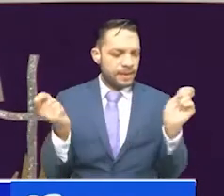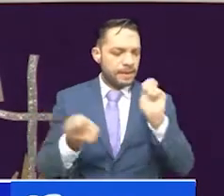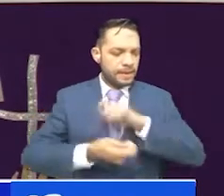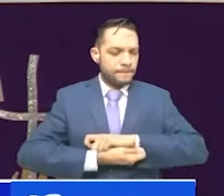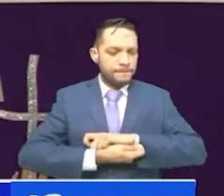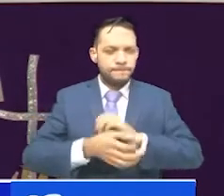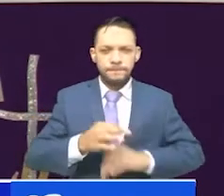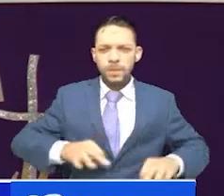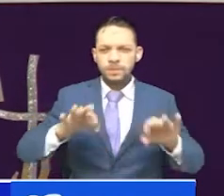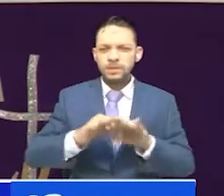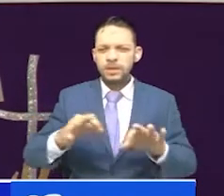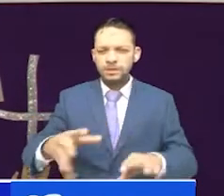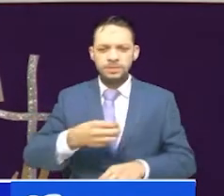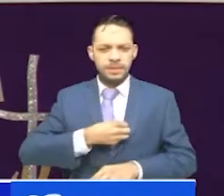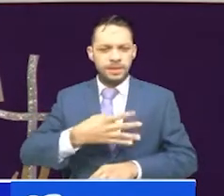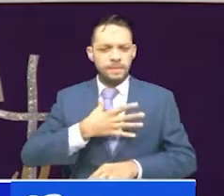Es